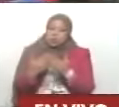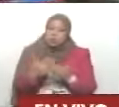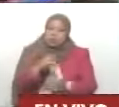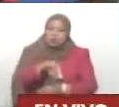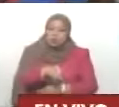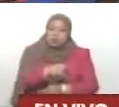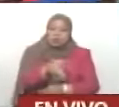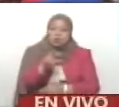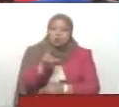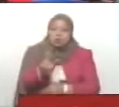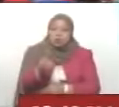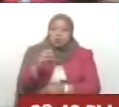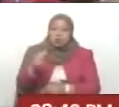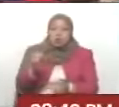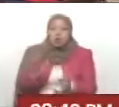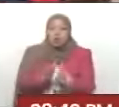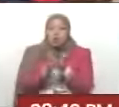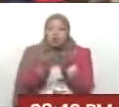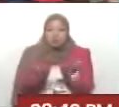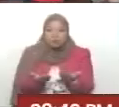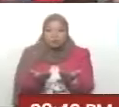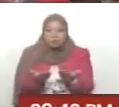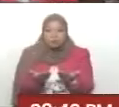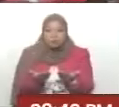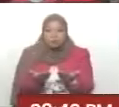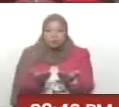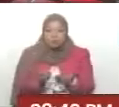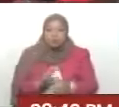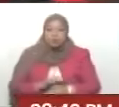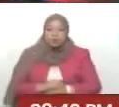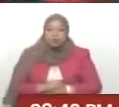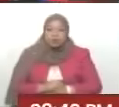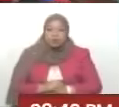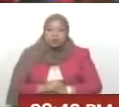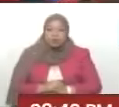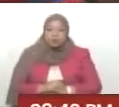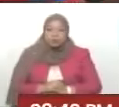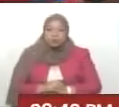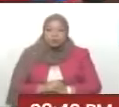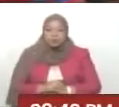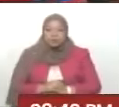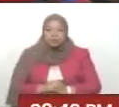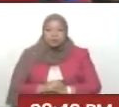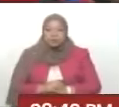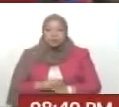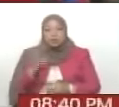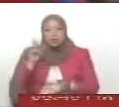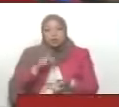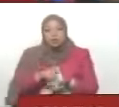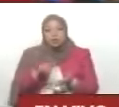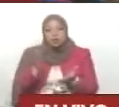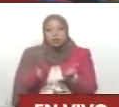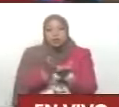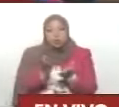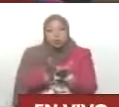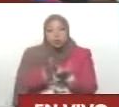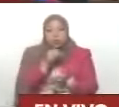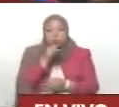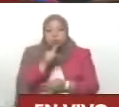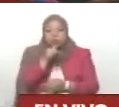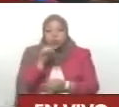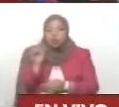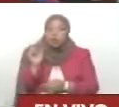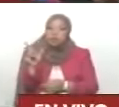En la UDO, en Cumaná. En la UDO, Cumaná. Y participas en la estructura del